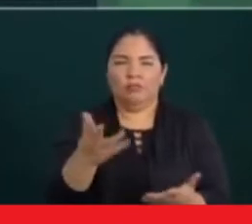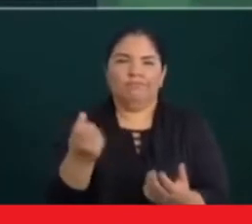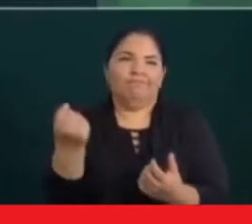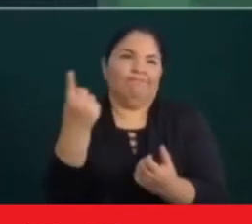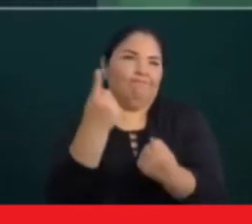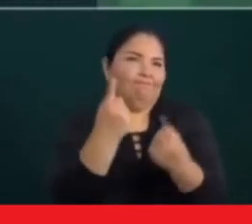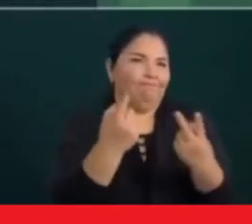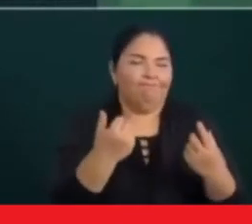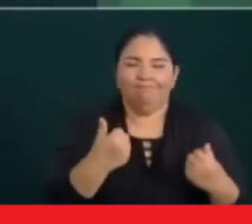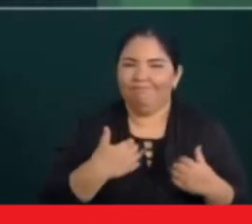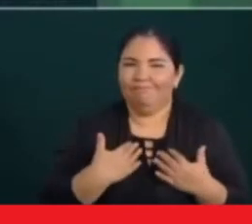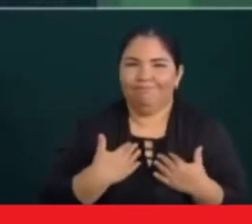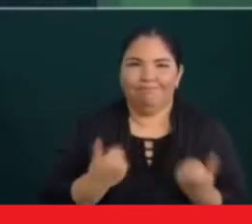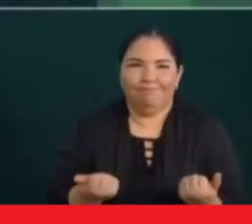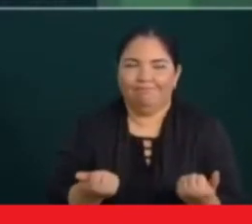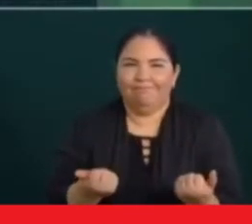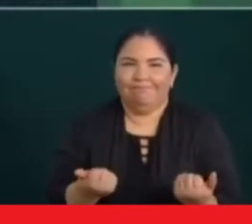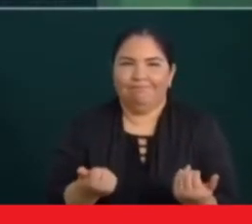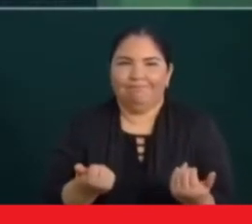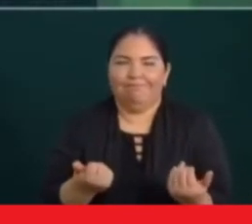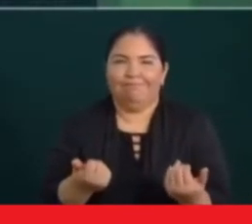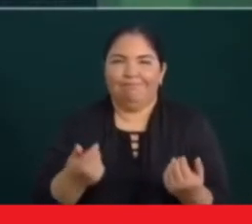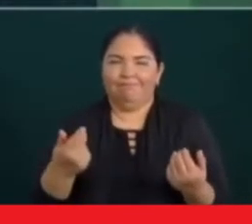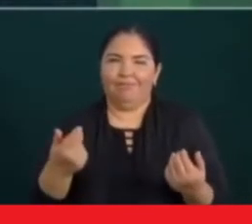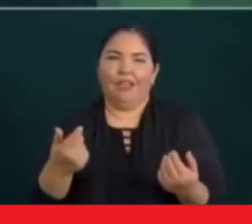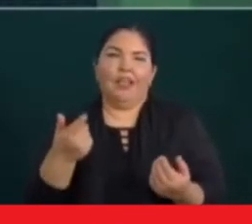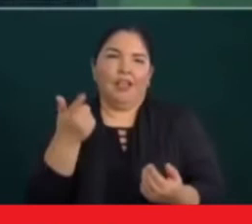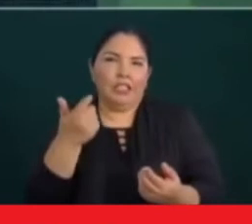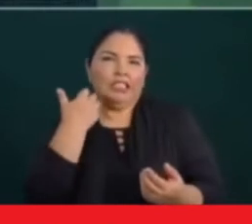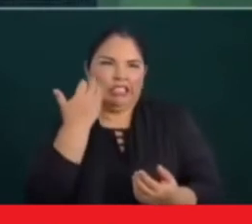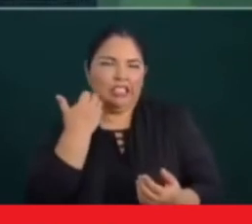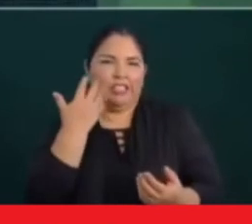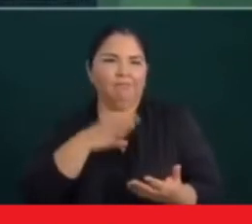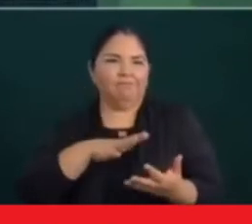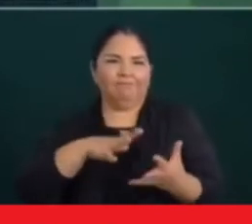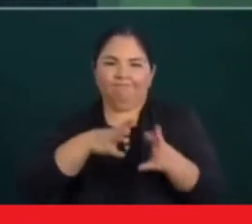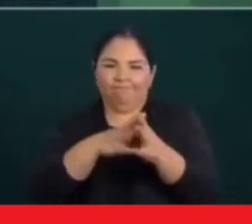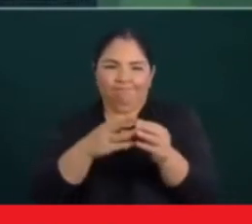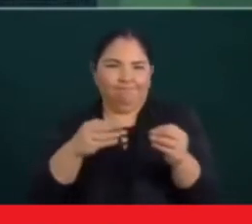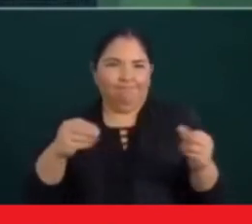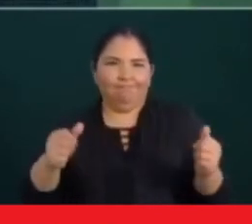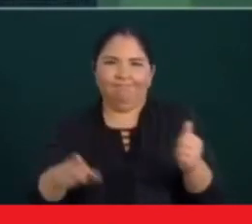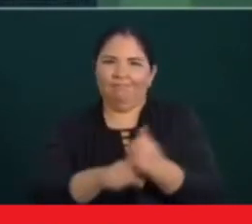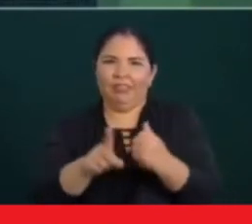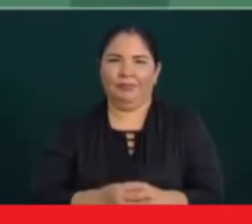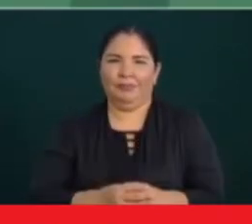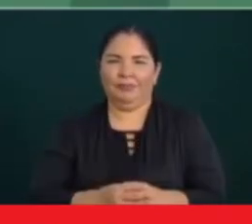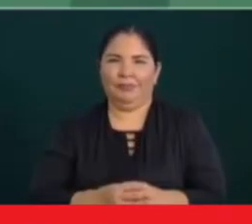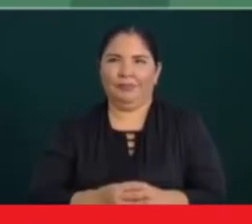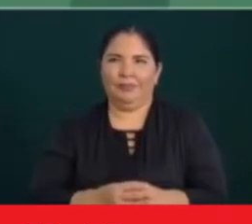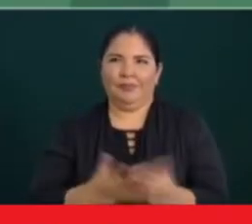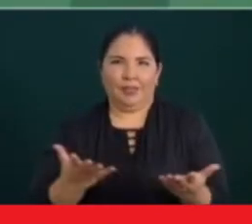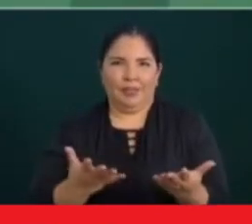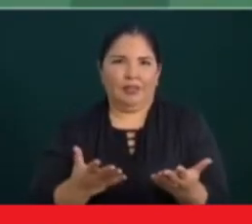entiende. Los autoritarios fascistoides quisieran resolver todo con el uso de la violencia.